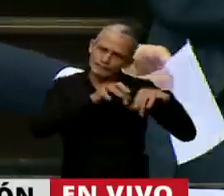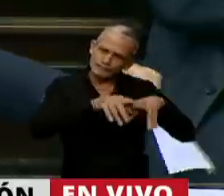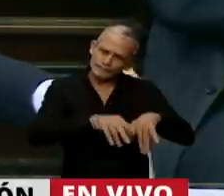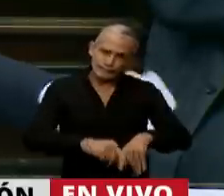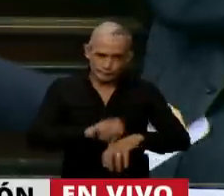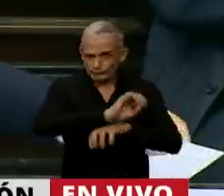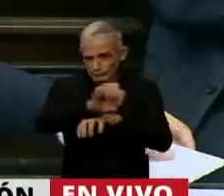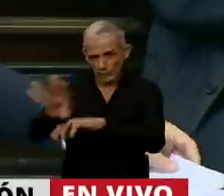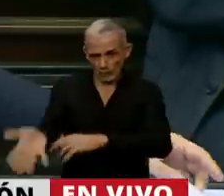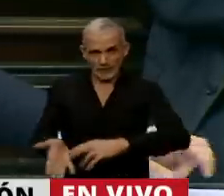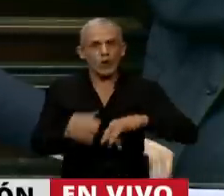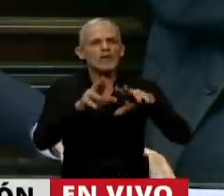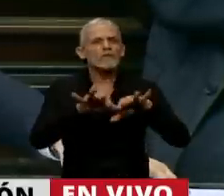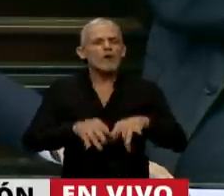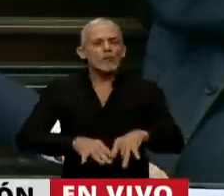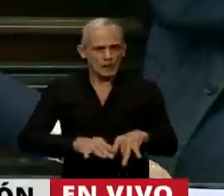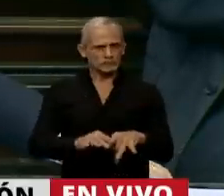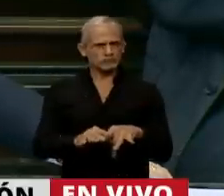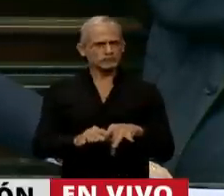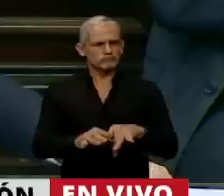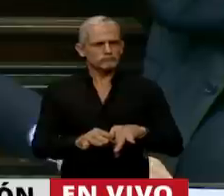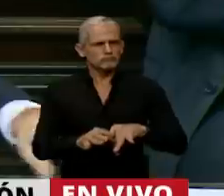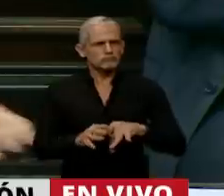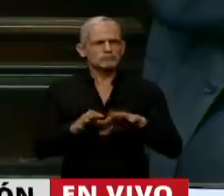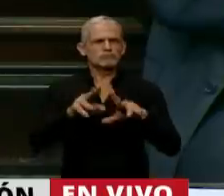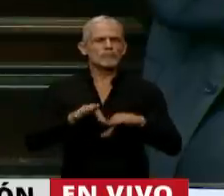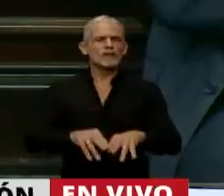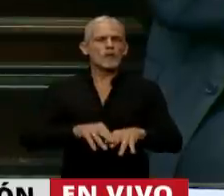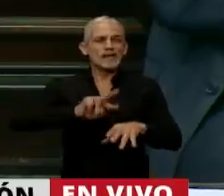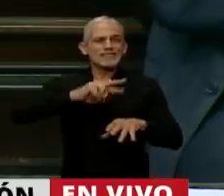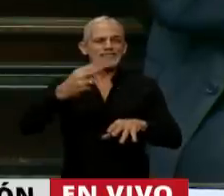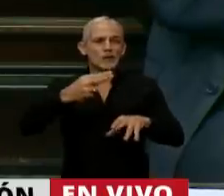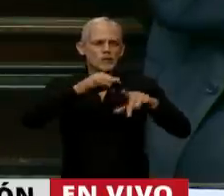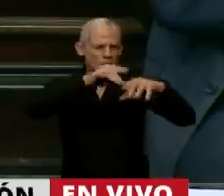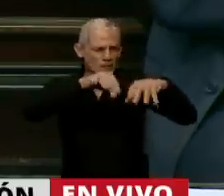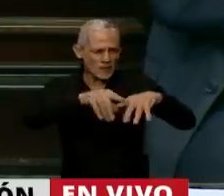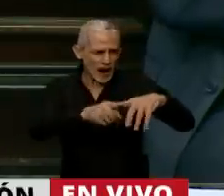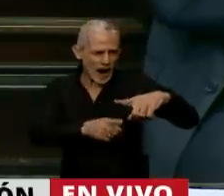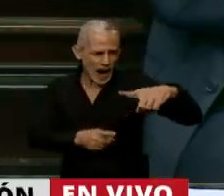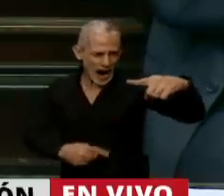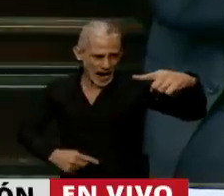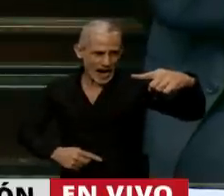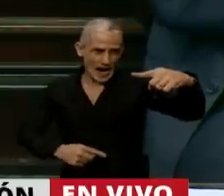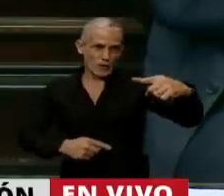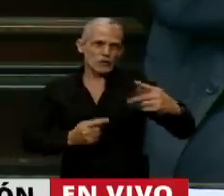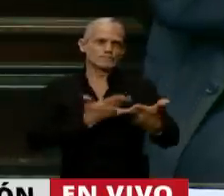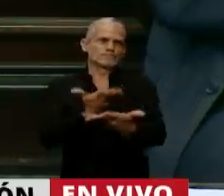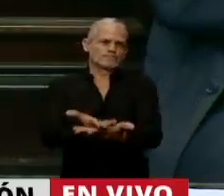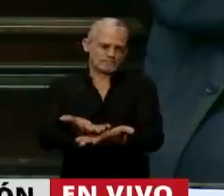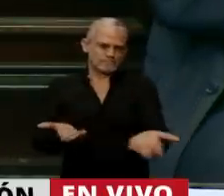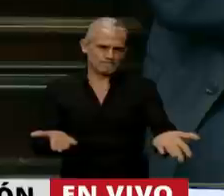quiero resaltarlo porque es el segundo informe más largo que se ha presentado